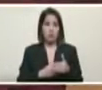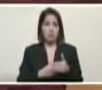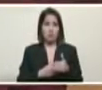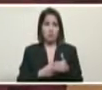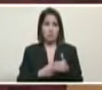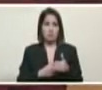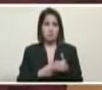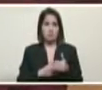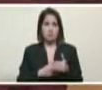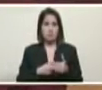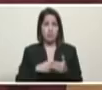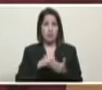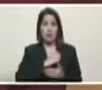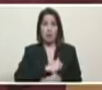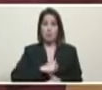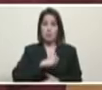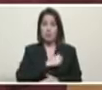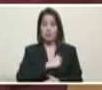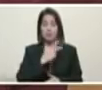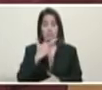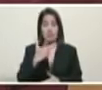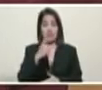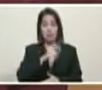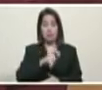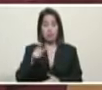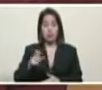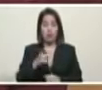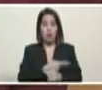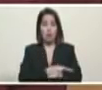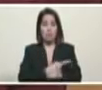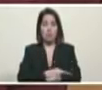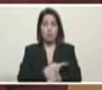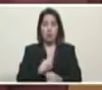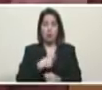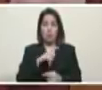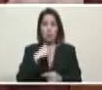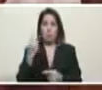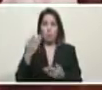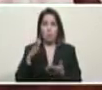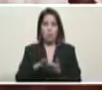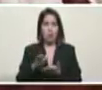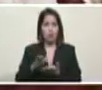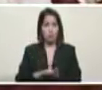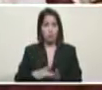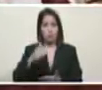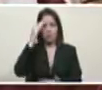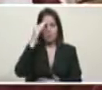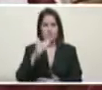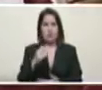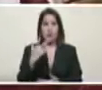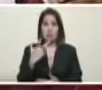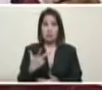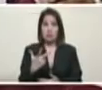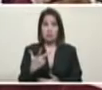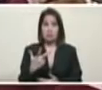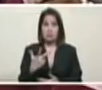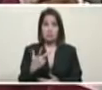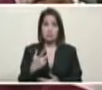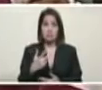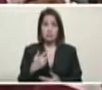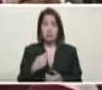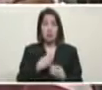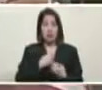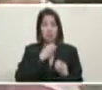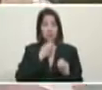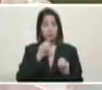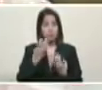donde lamentablemente fallecieron 3 de mis hermanos y compañeros de armas, que sin que me quede nada por